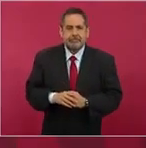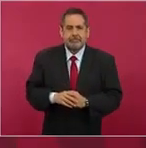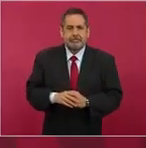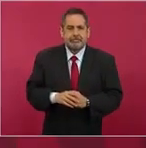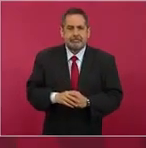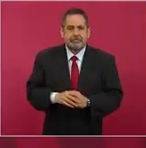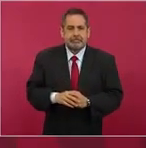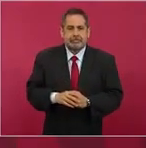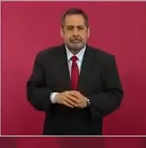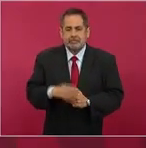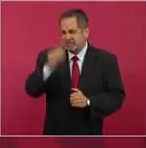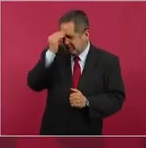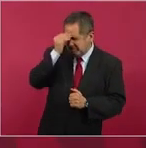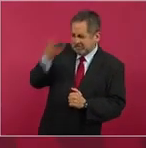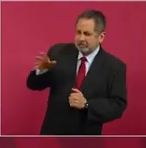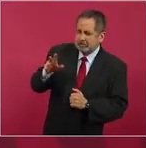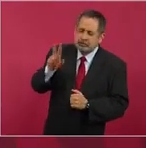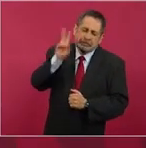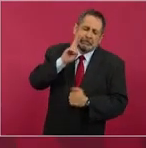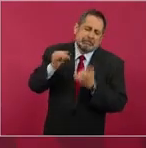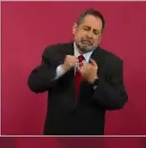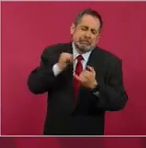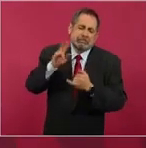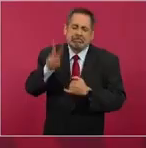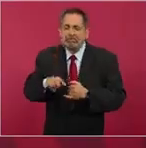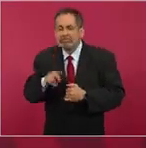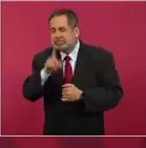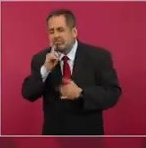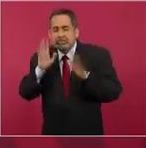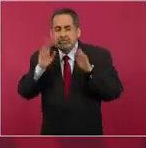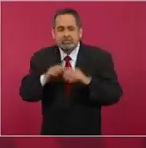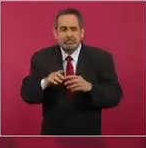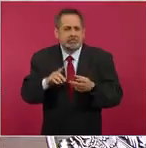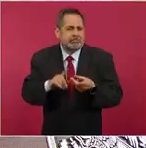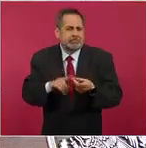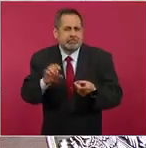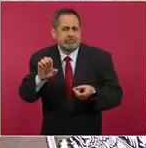si es cierto o no es cierto. ¿Dónde está la ética?